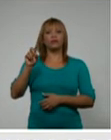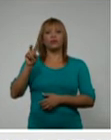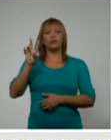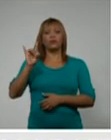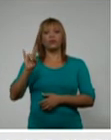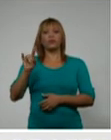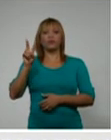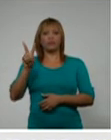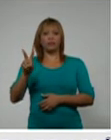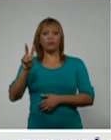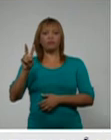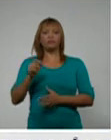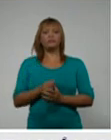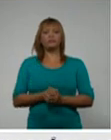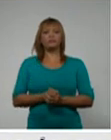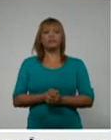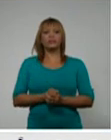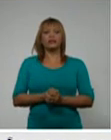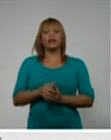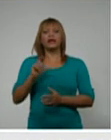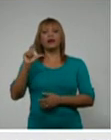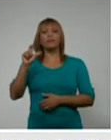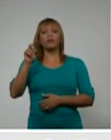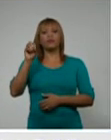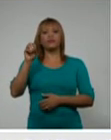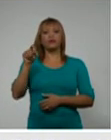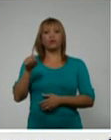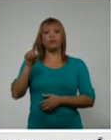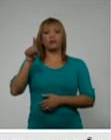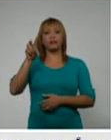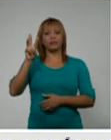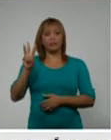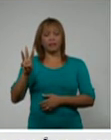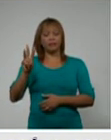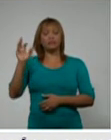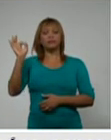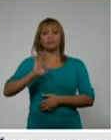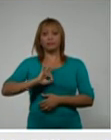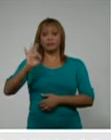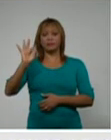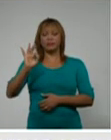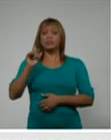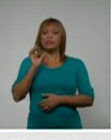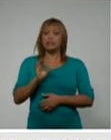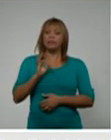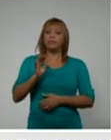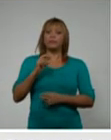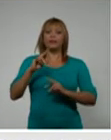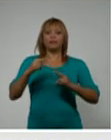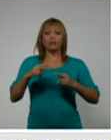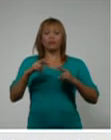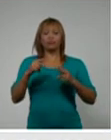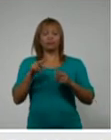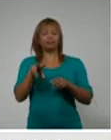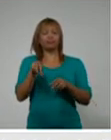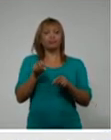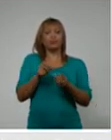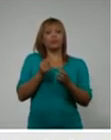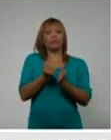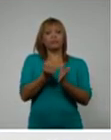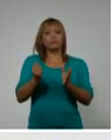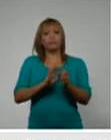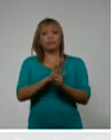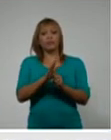Camagüey 0,13, teniendo en cuenta los casos que han aparecido, y en el caso